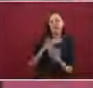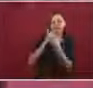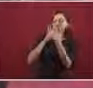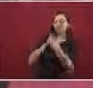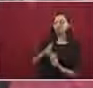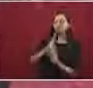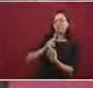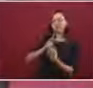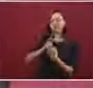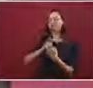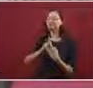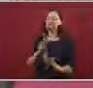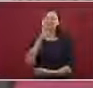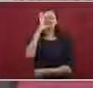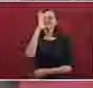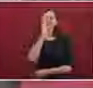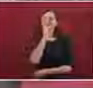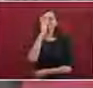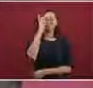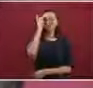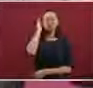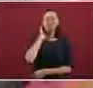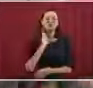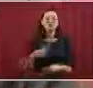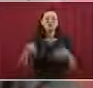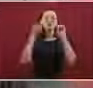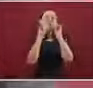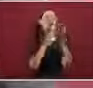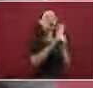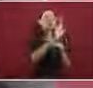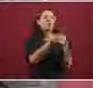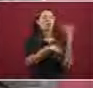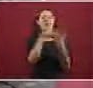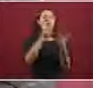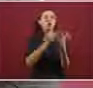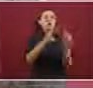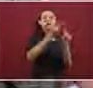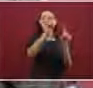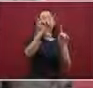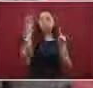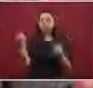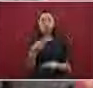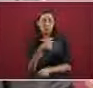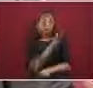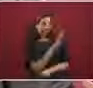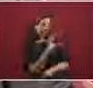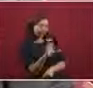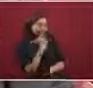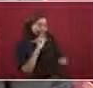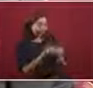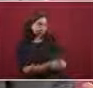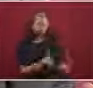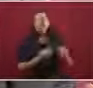independientemente de dónde suceda. ¿Incluye Baja California? Todo.